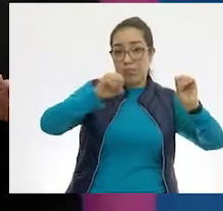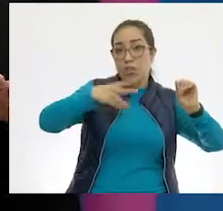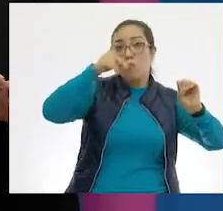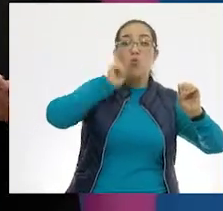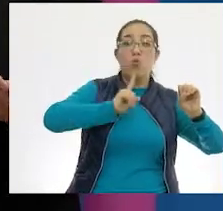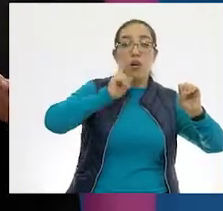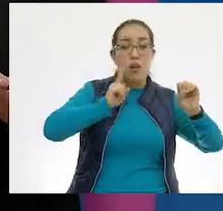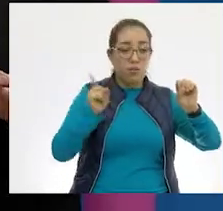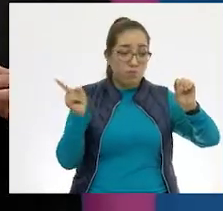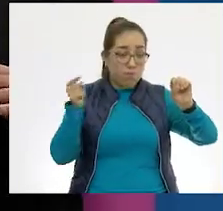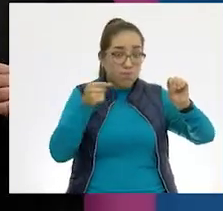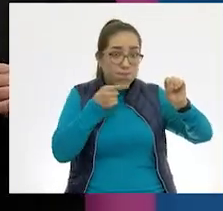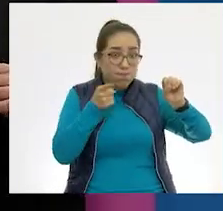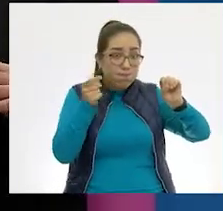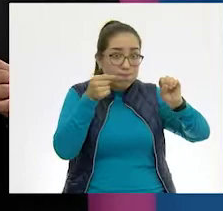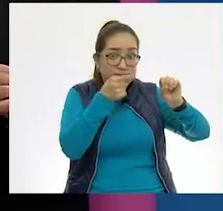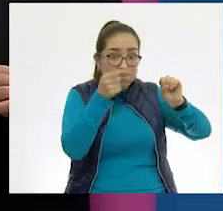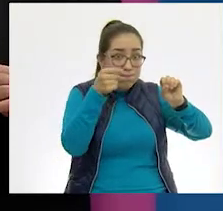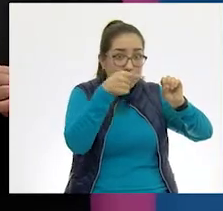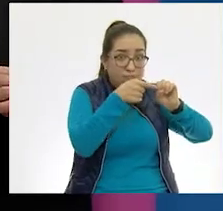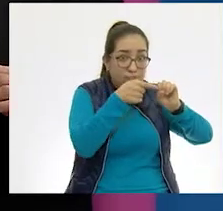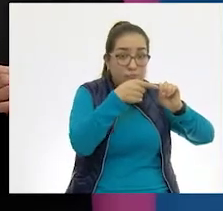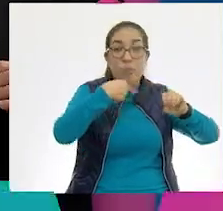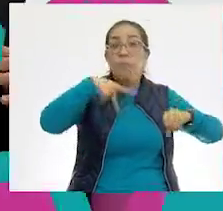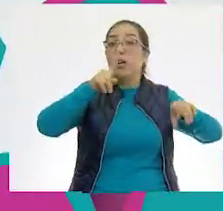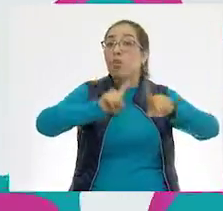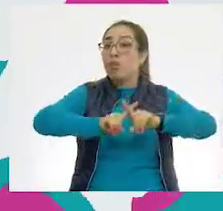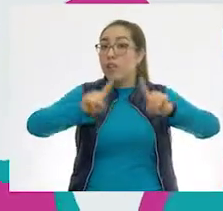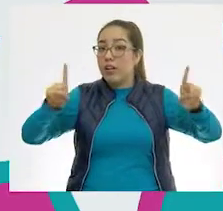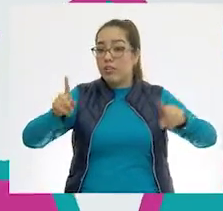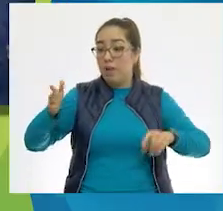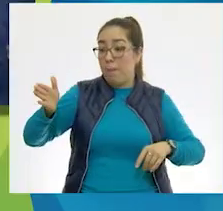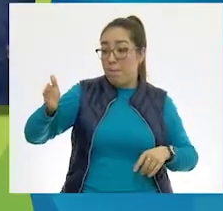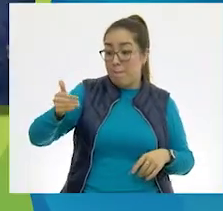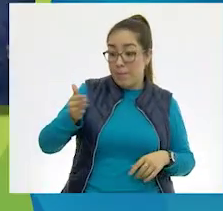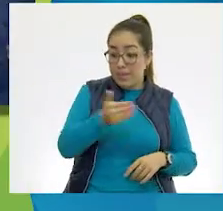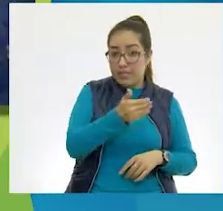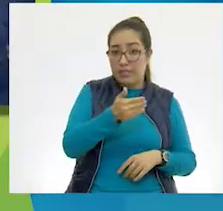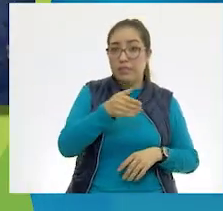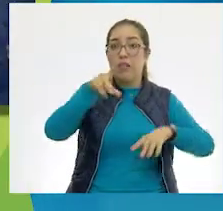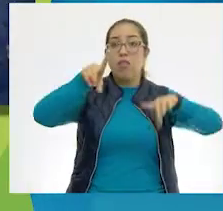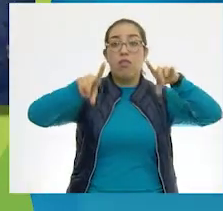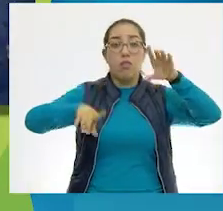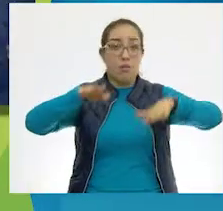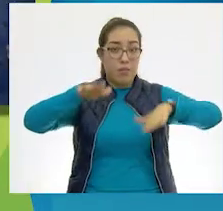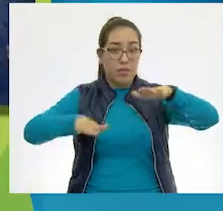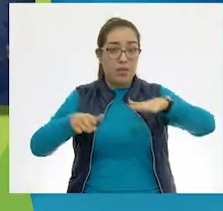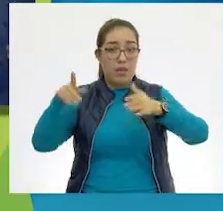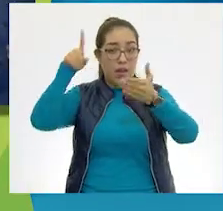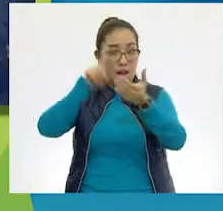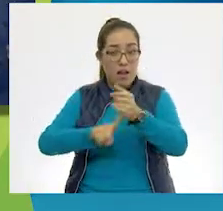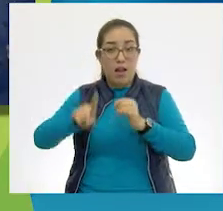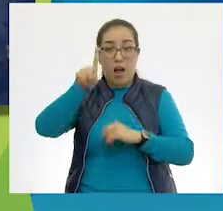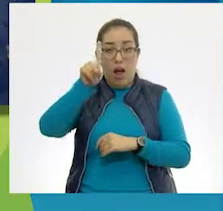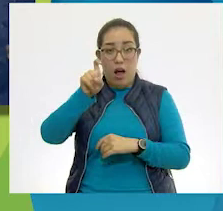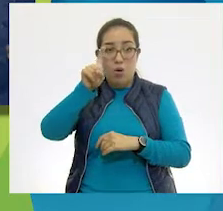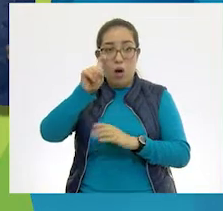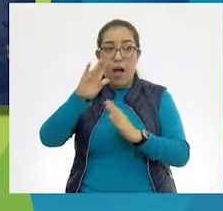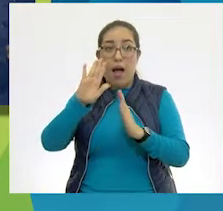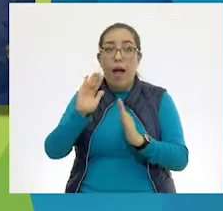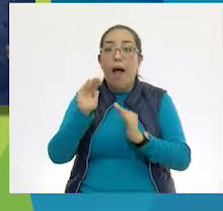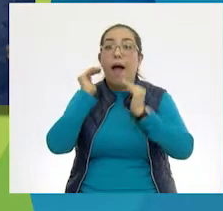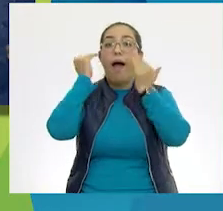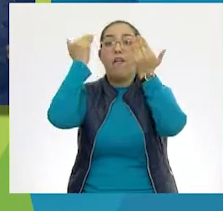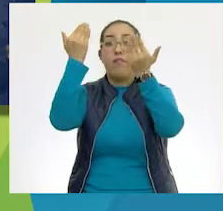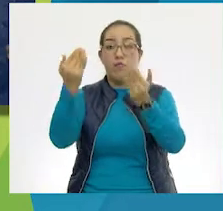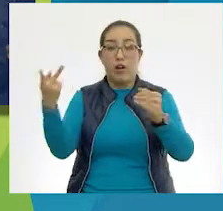la hembra. Pero en los anfibios y peces, que dependen mucho del agua, se da una fecundación externa.